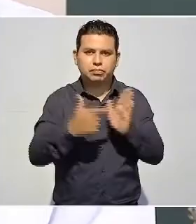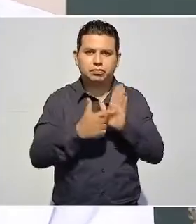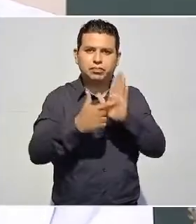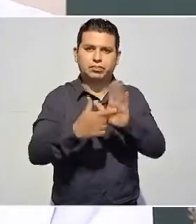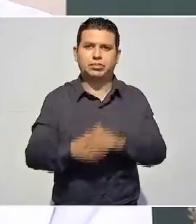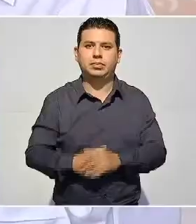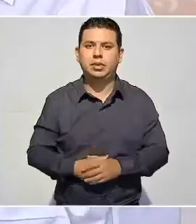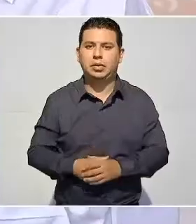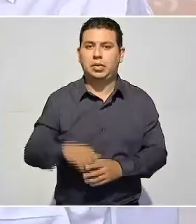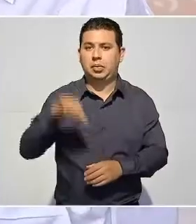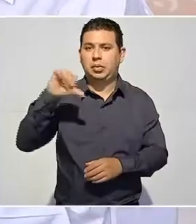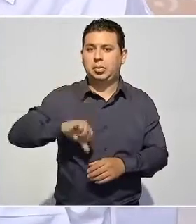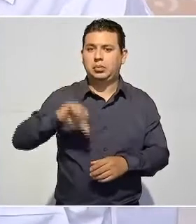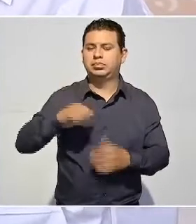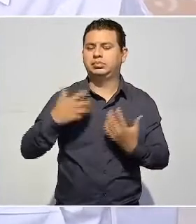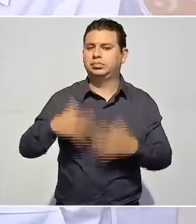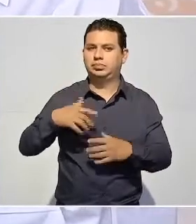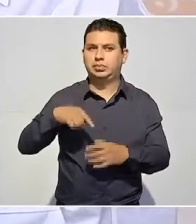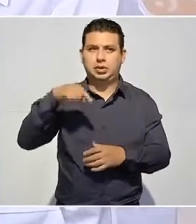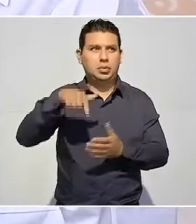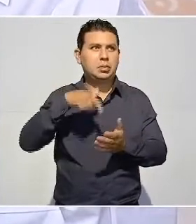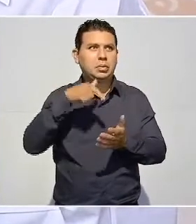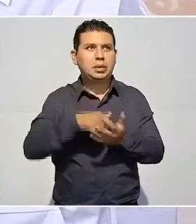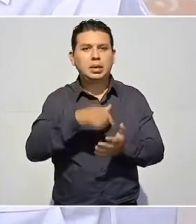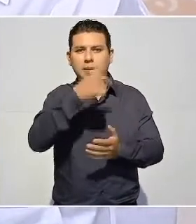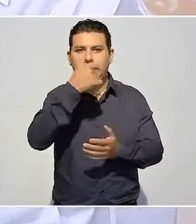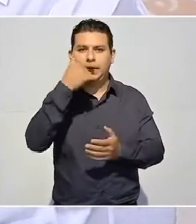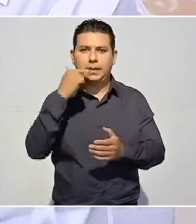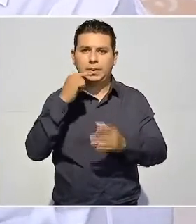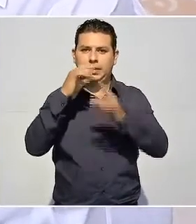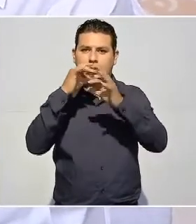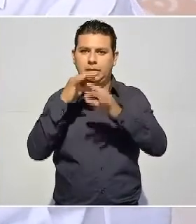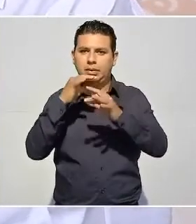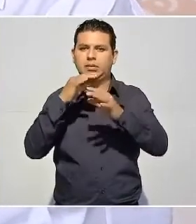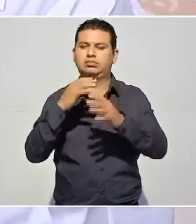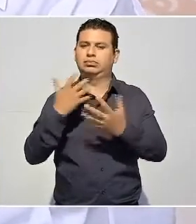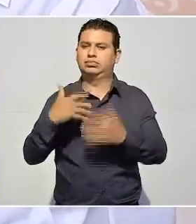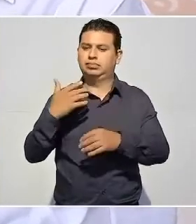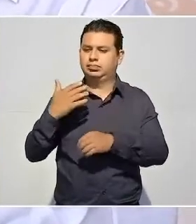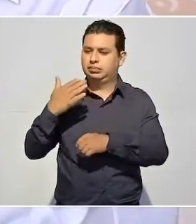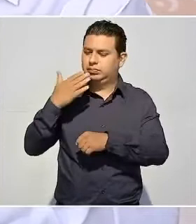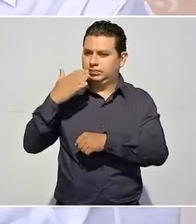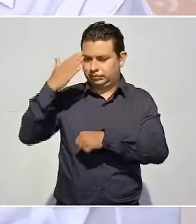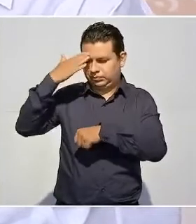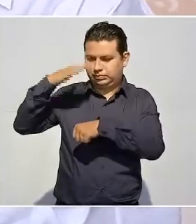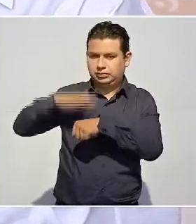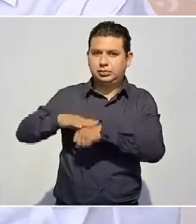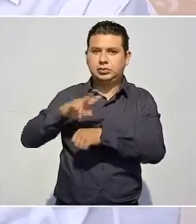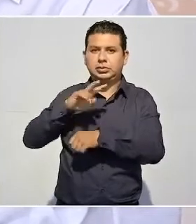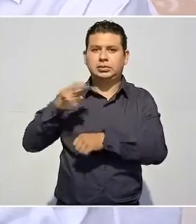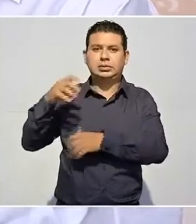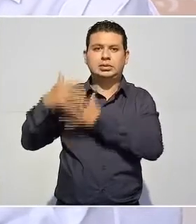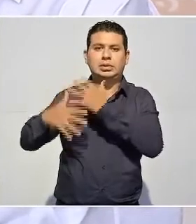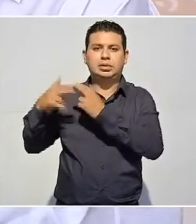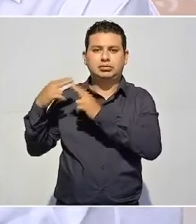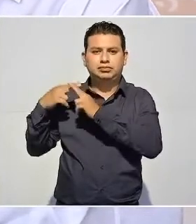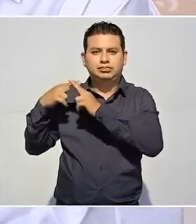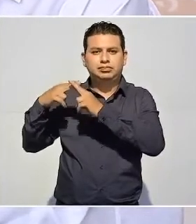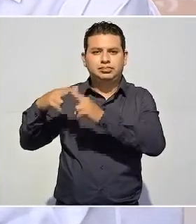Hoy conmemoramos aquí en Guelatao el 215 aniversario de su nacimiento.